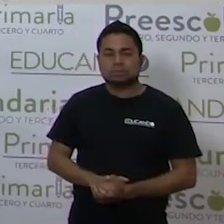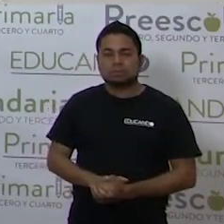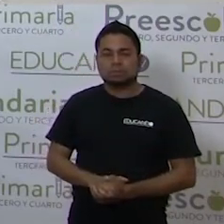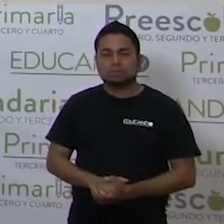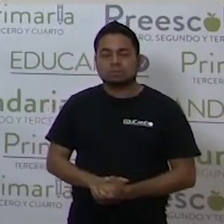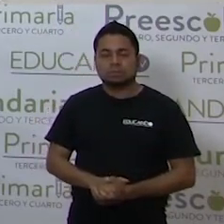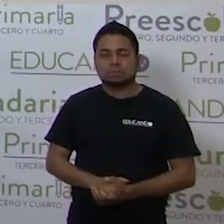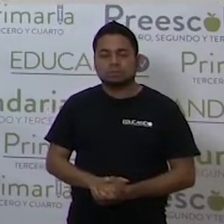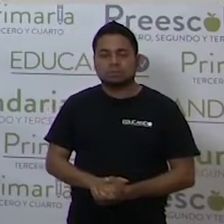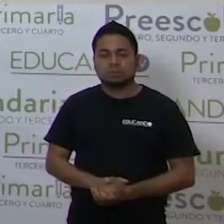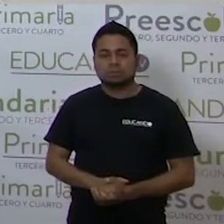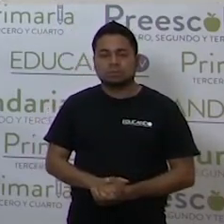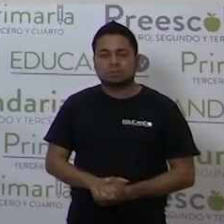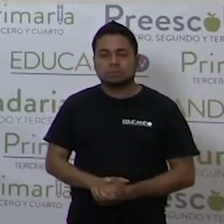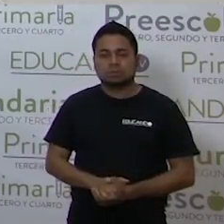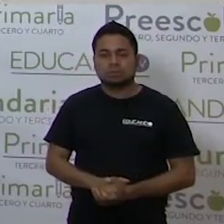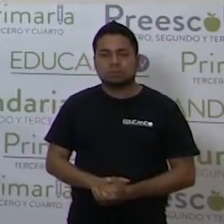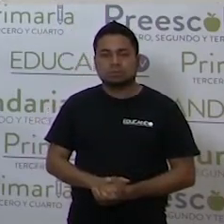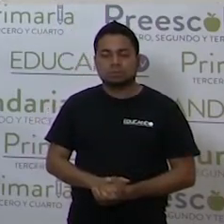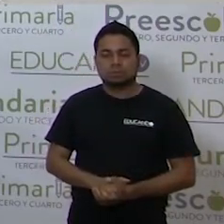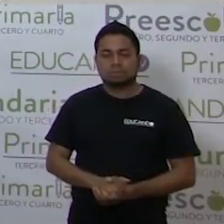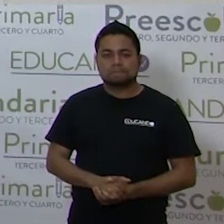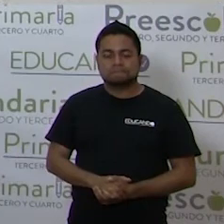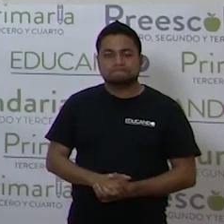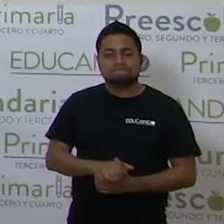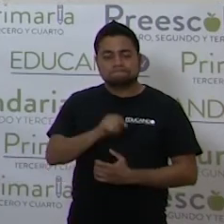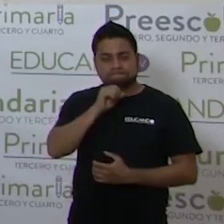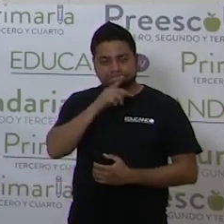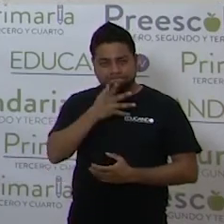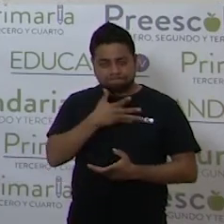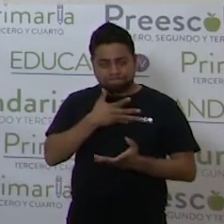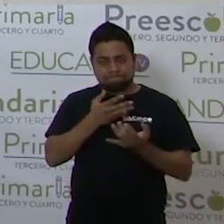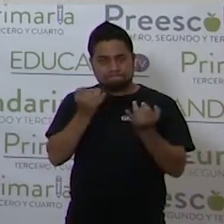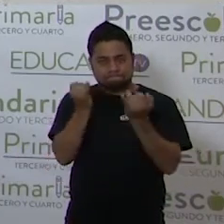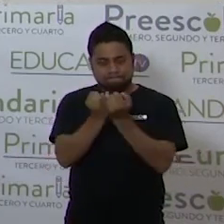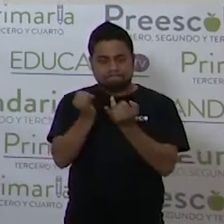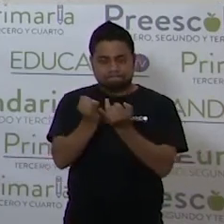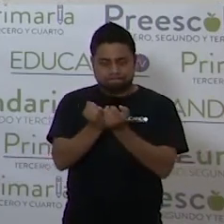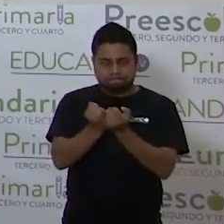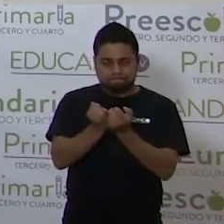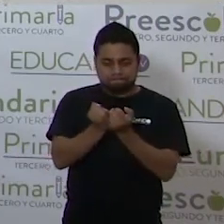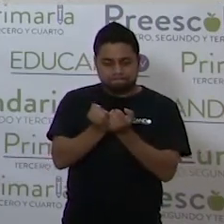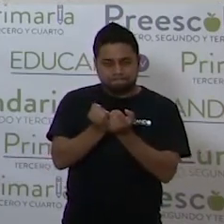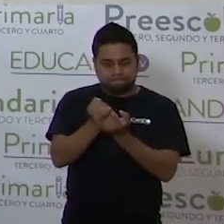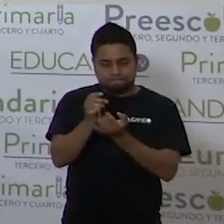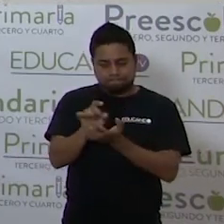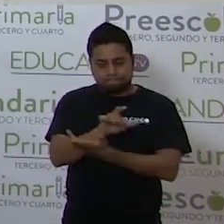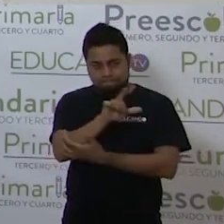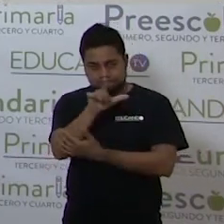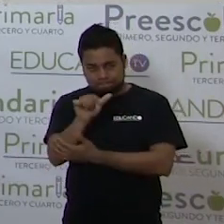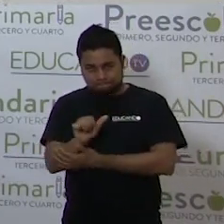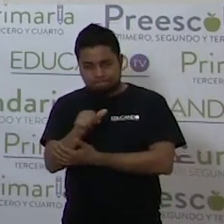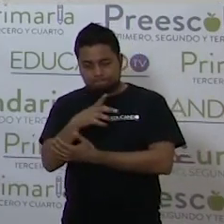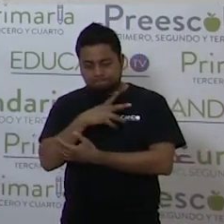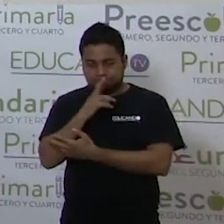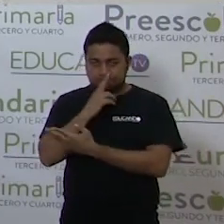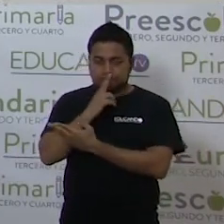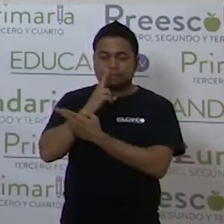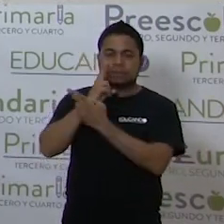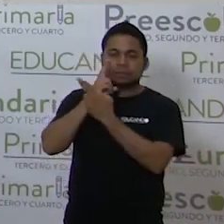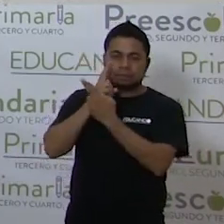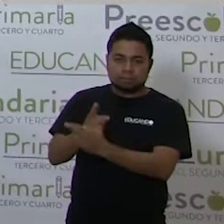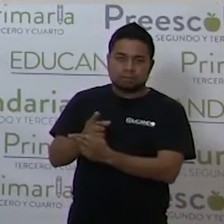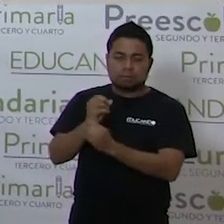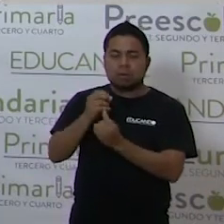tener la igualdad y vamos a tener también el resultado del